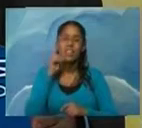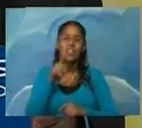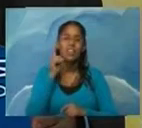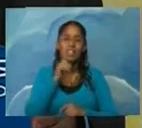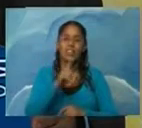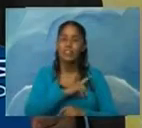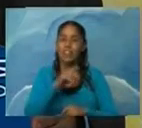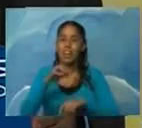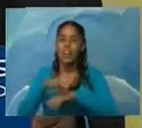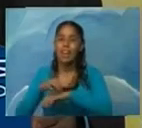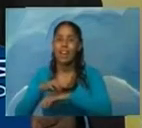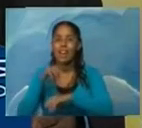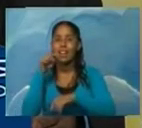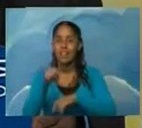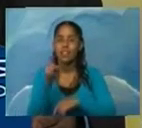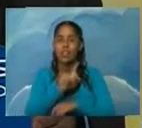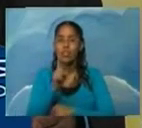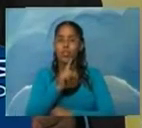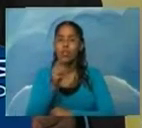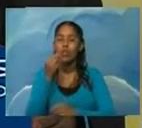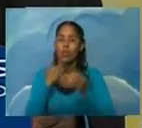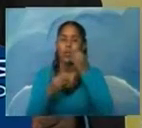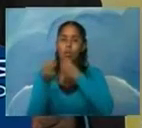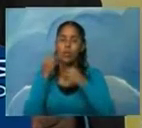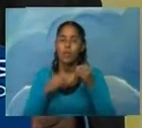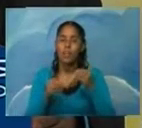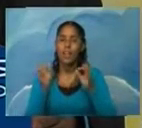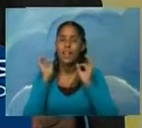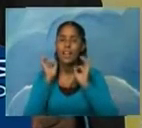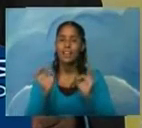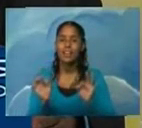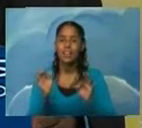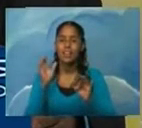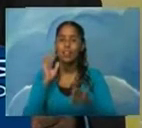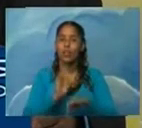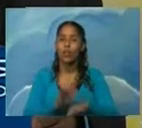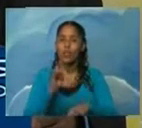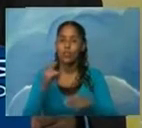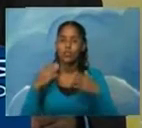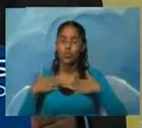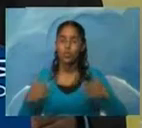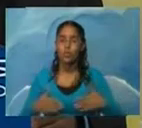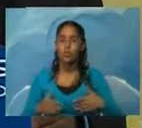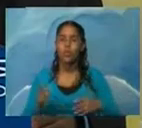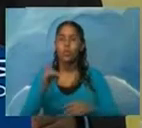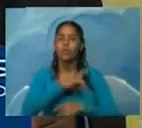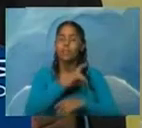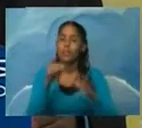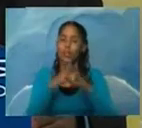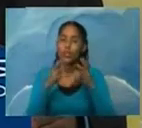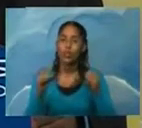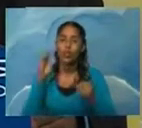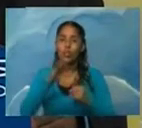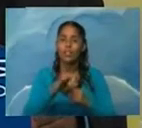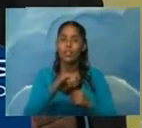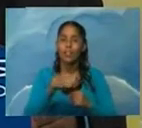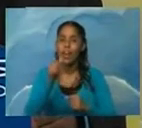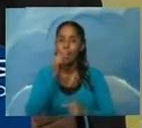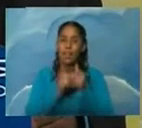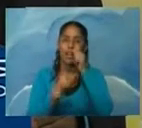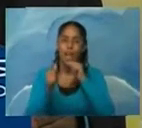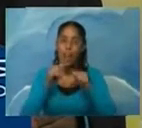de estos no comeréis, ni tocaréis sus cuerpos muertos. De todo lo que está en el agua, de